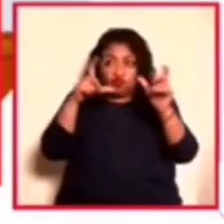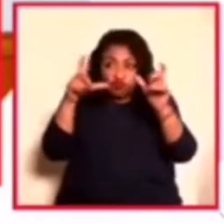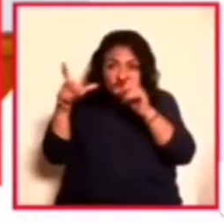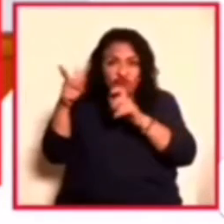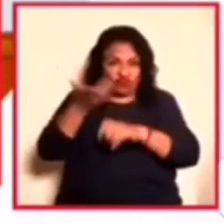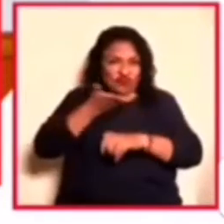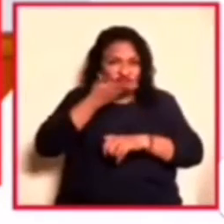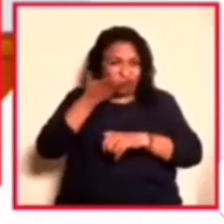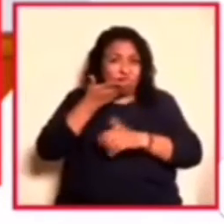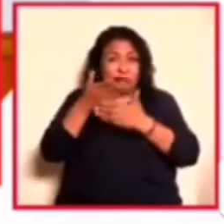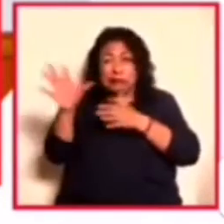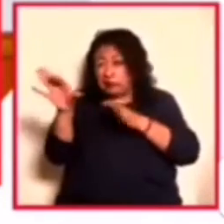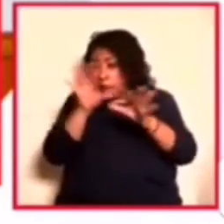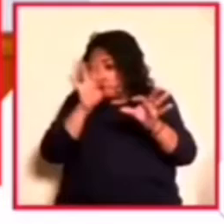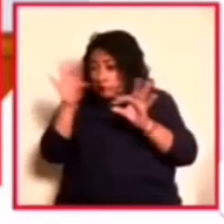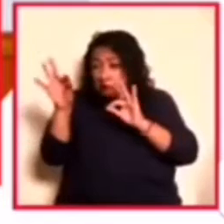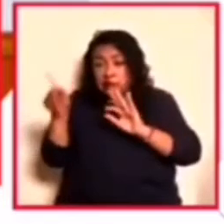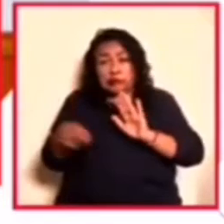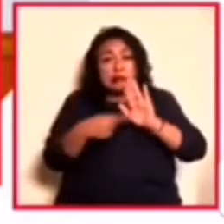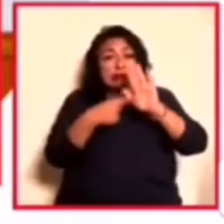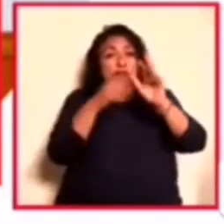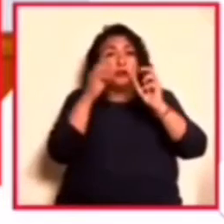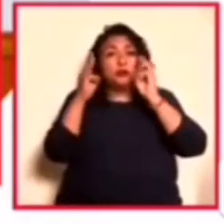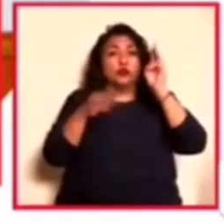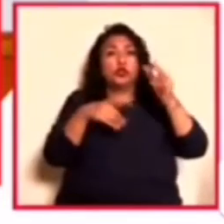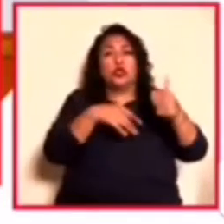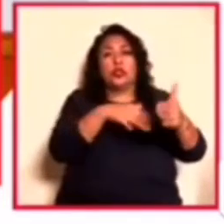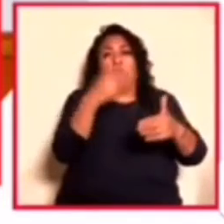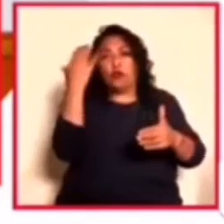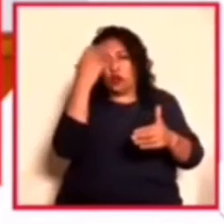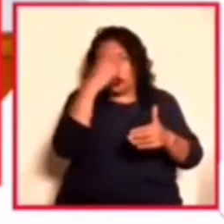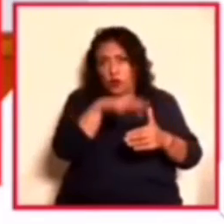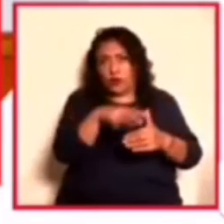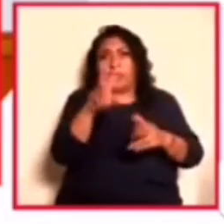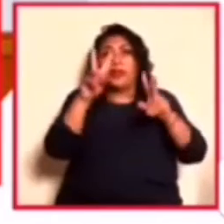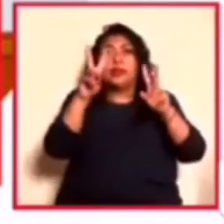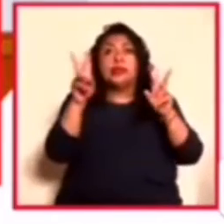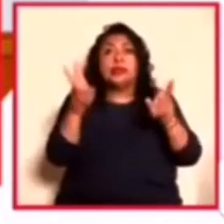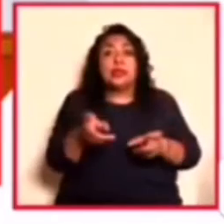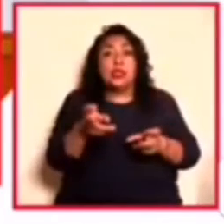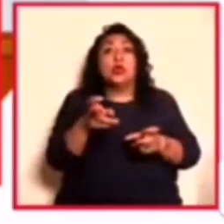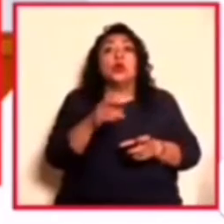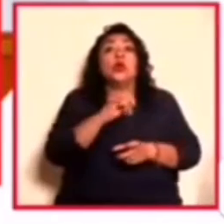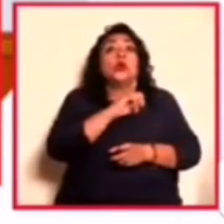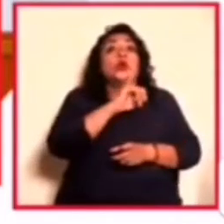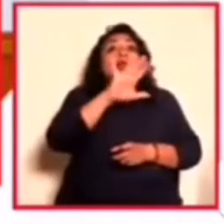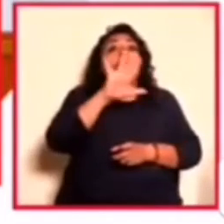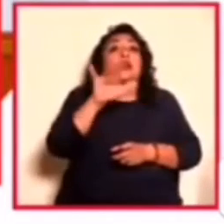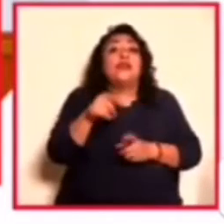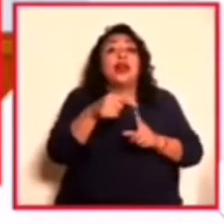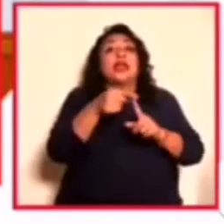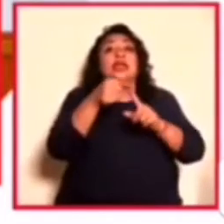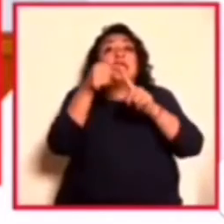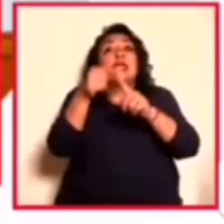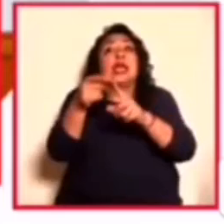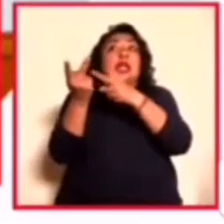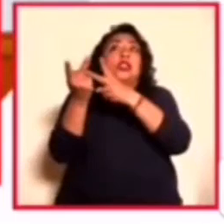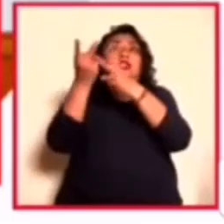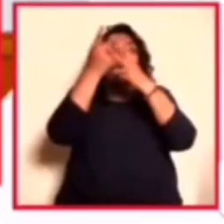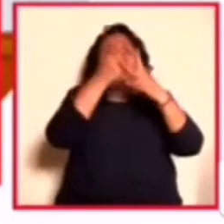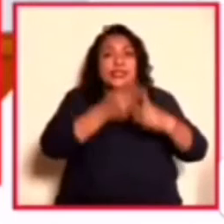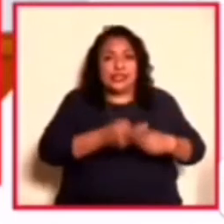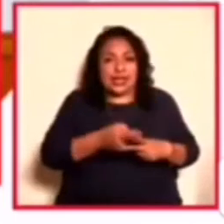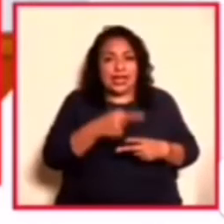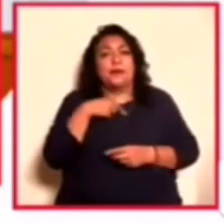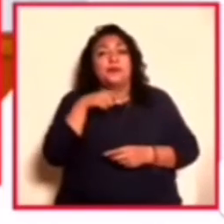presenta una selección de ese trabajo en el museo archivo de la fotografía bajo el título y van guiados por una estrella y el